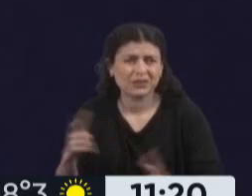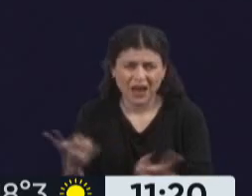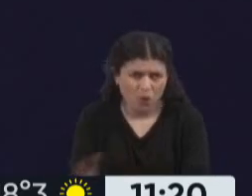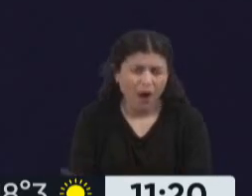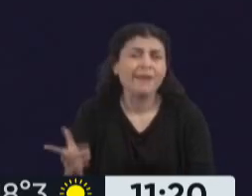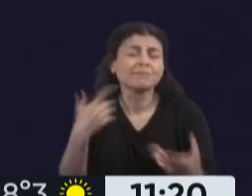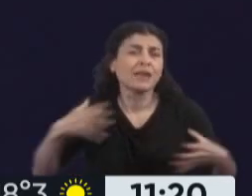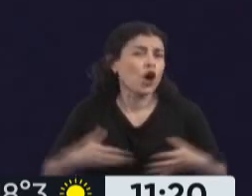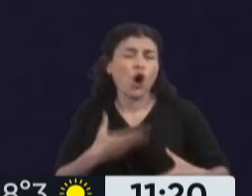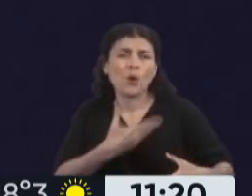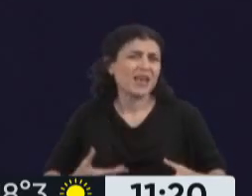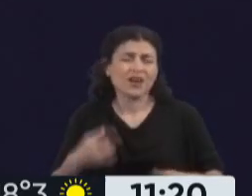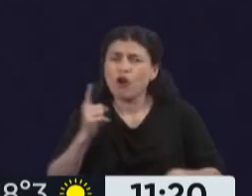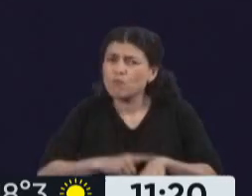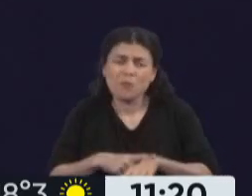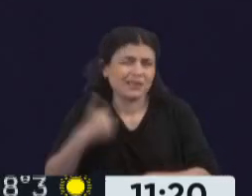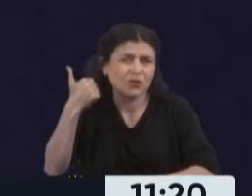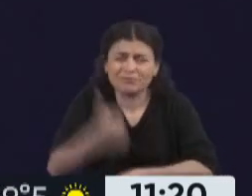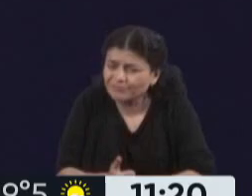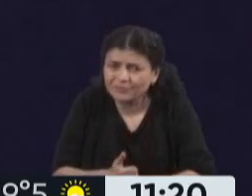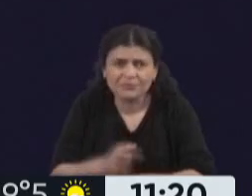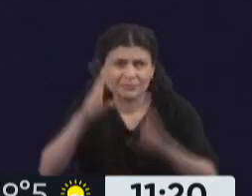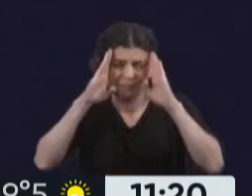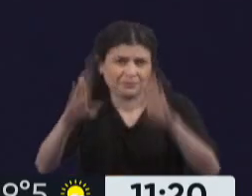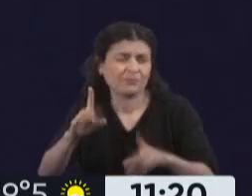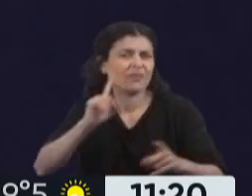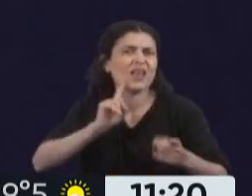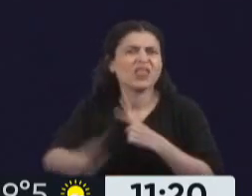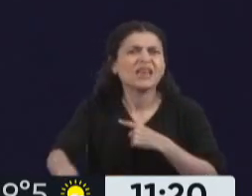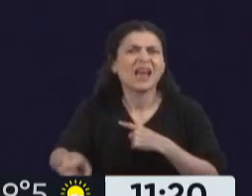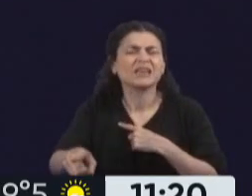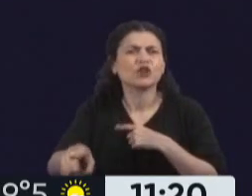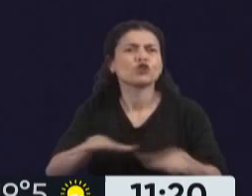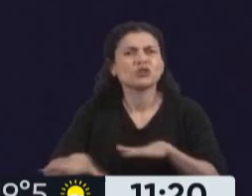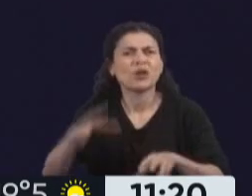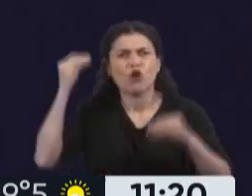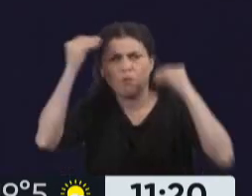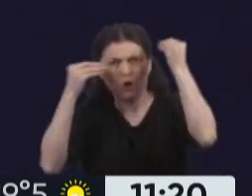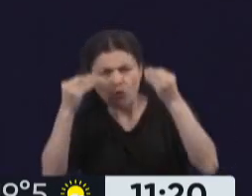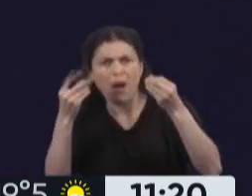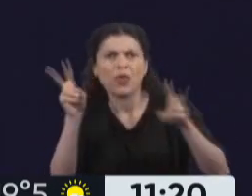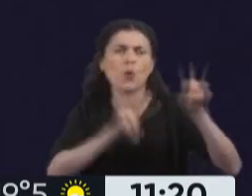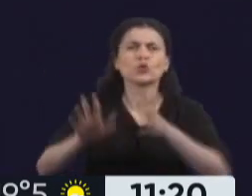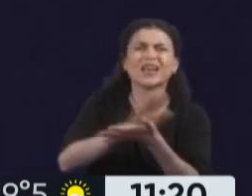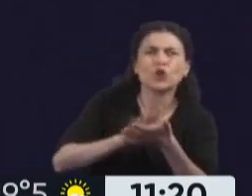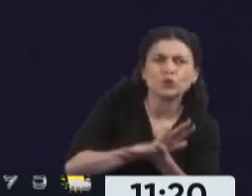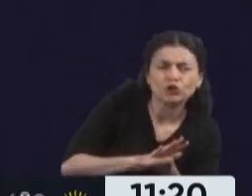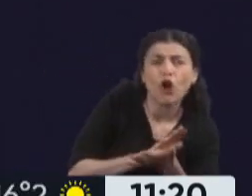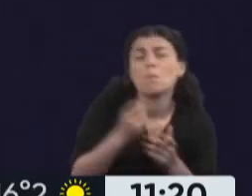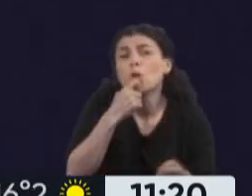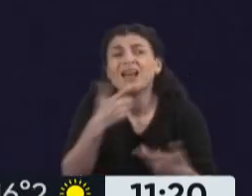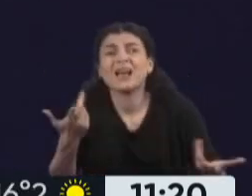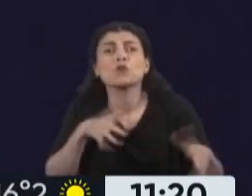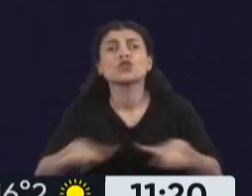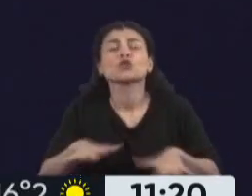el gobierno está ocupado desde día cero en que eso, en los momentos críticos de demanda, que habitualmente pueden ocurrir, como usted